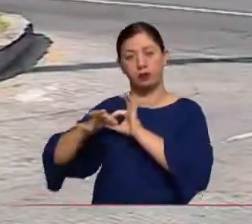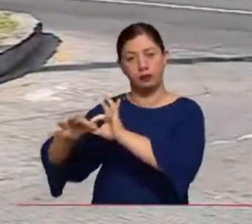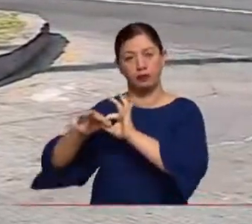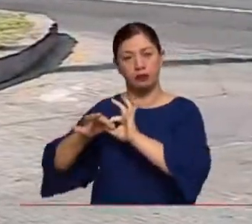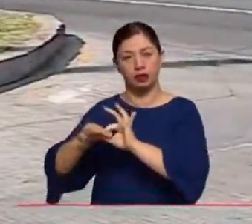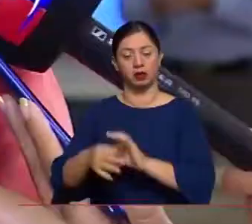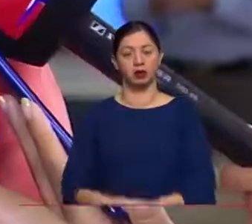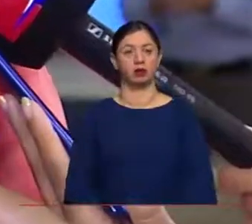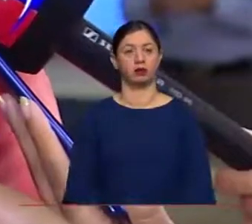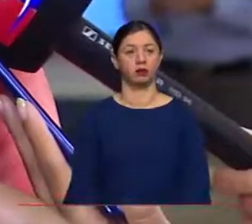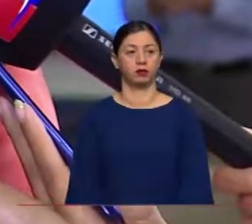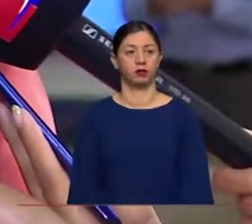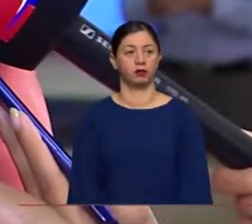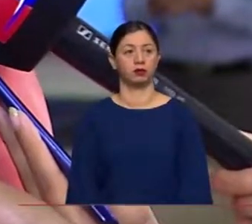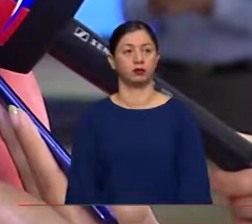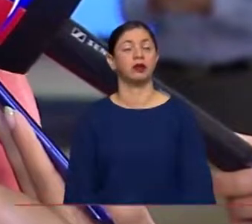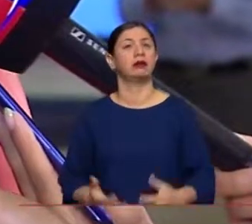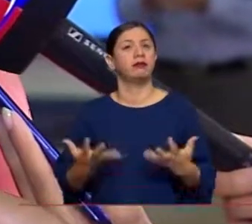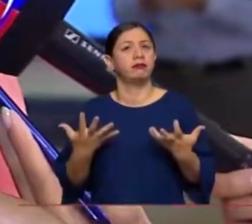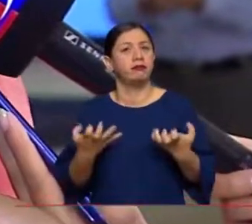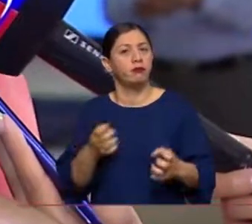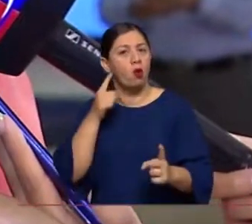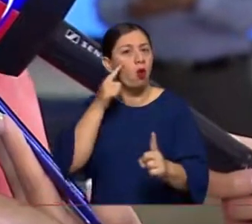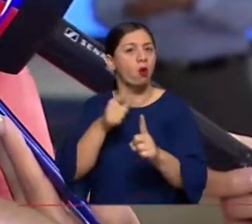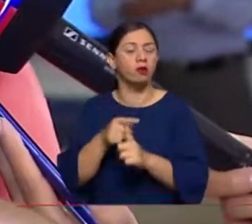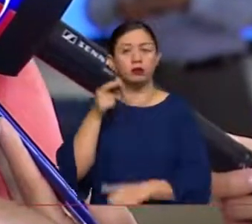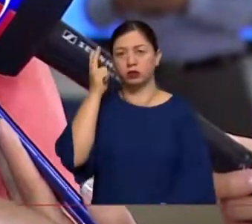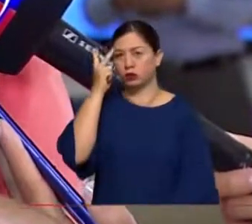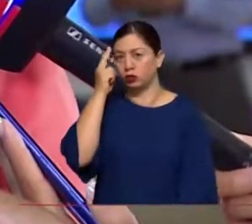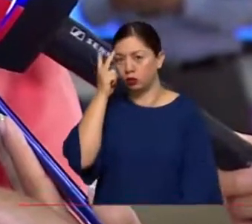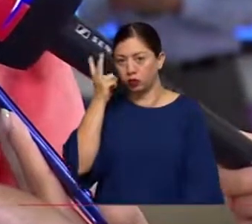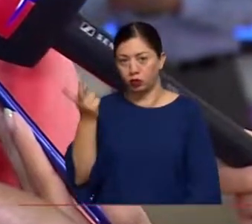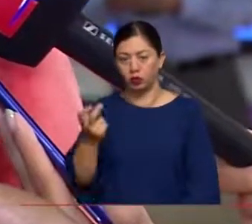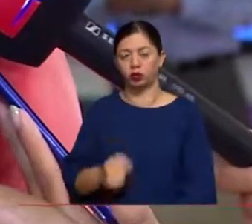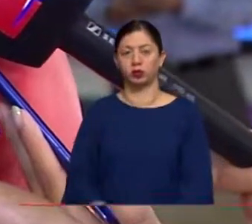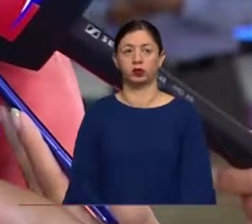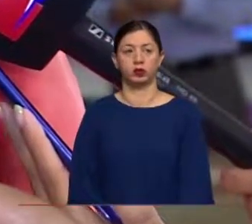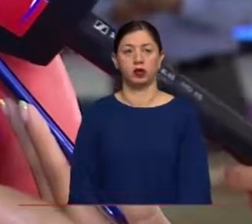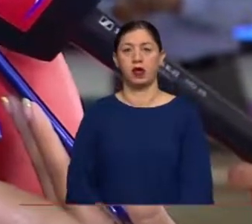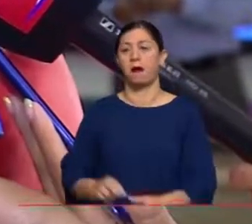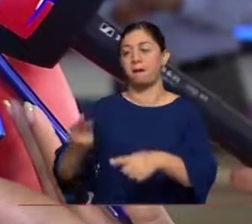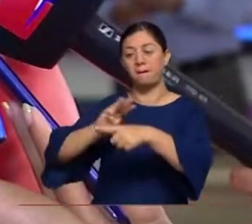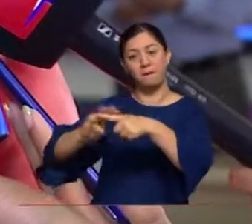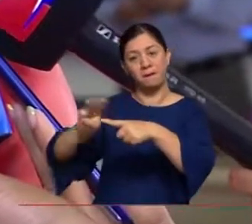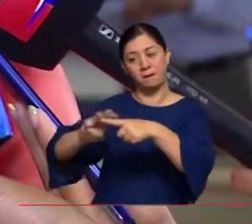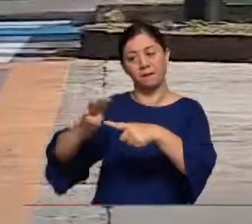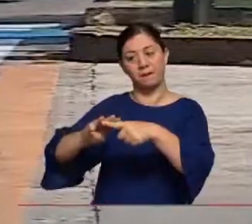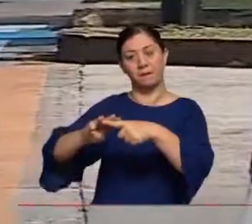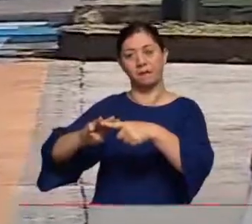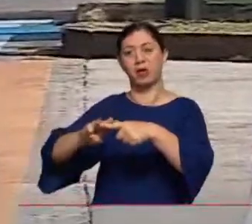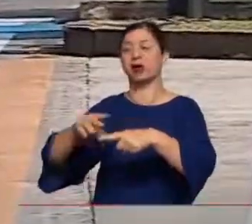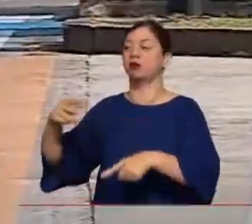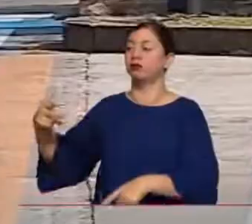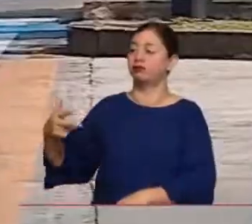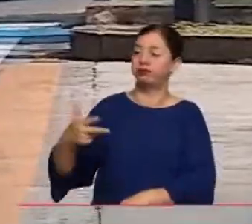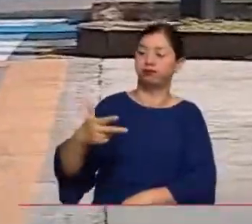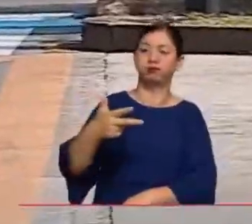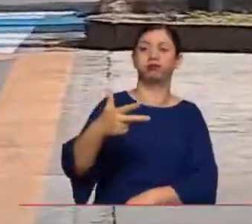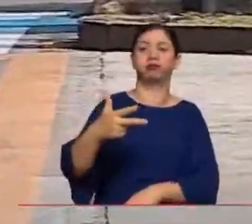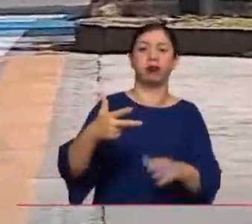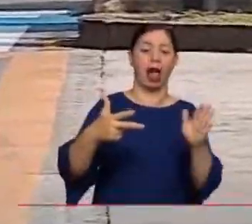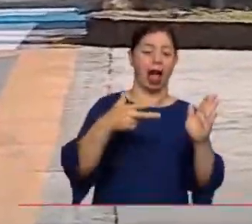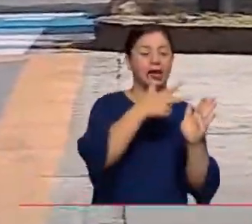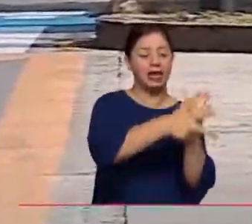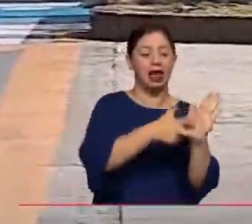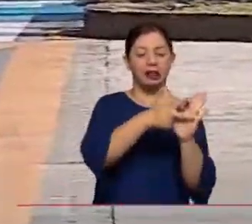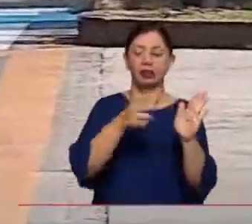Cali porque nosotros queremos es que obviamente sea una el mío sea un alimentador del tren de cercanías y por